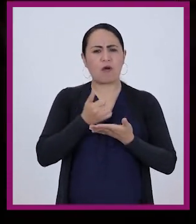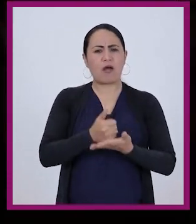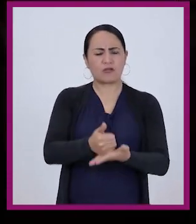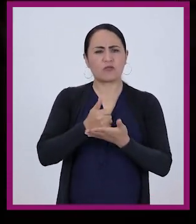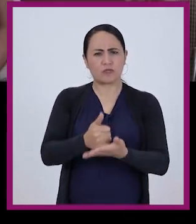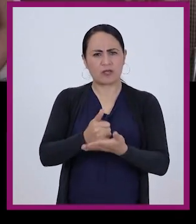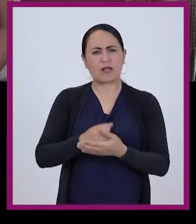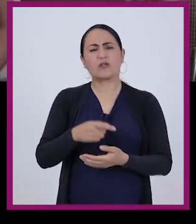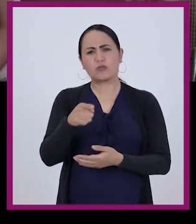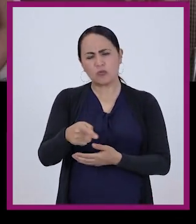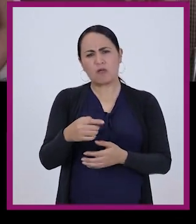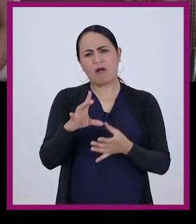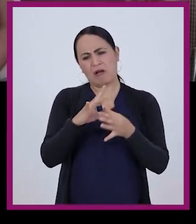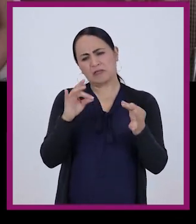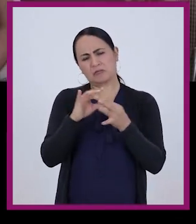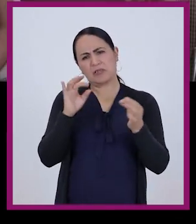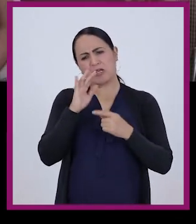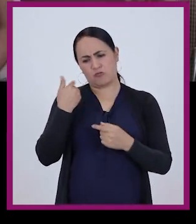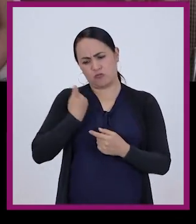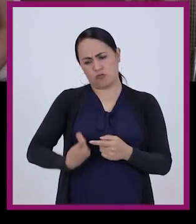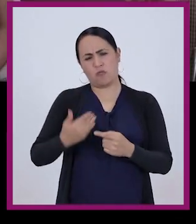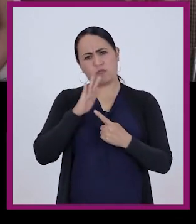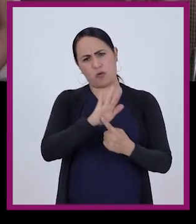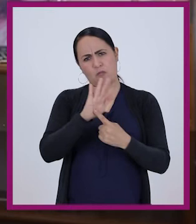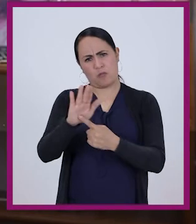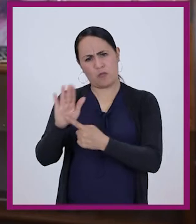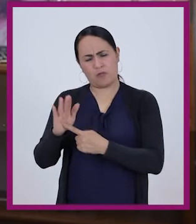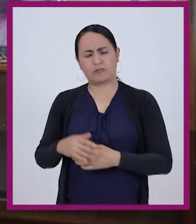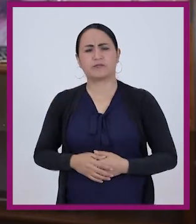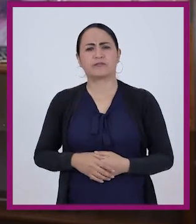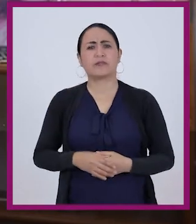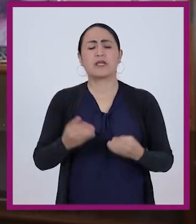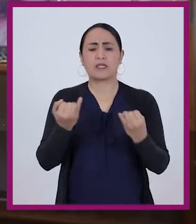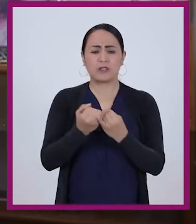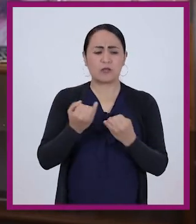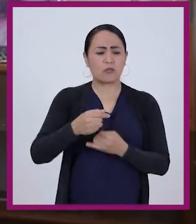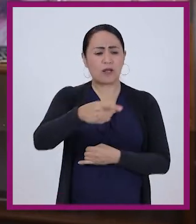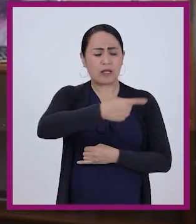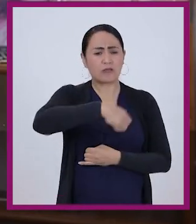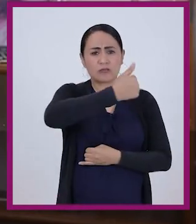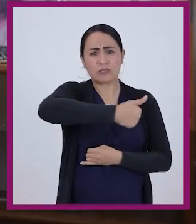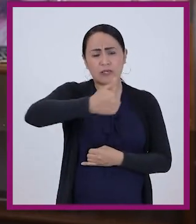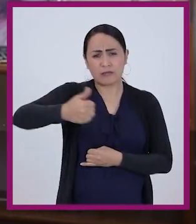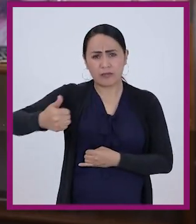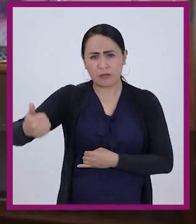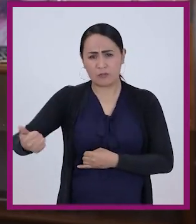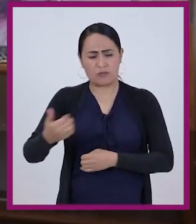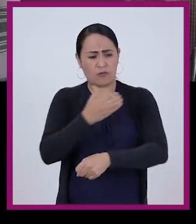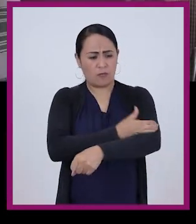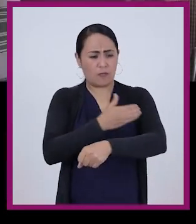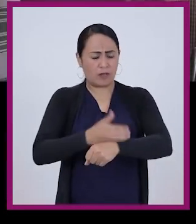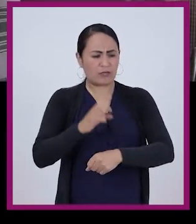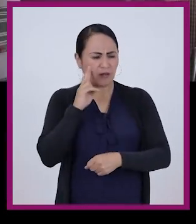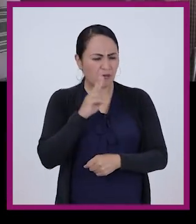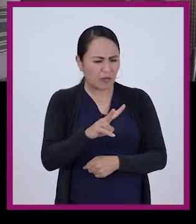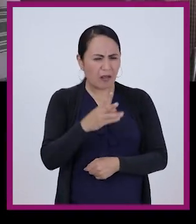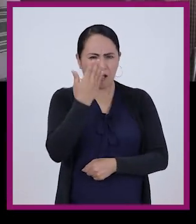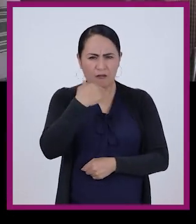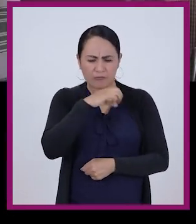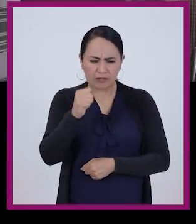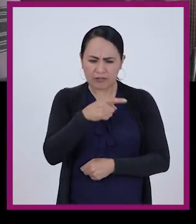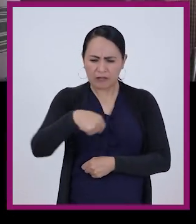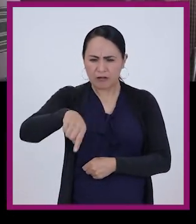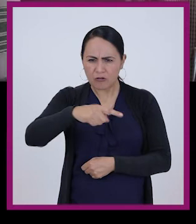ofrecer al equipo. Expónlas a tu equipo con humildad. Reconoce en los demás sus fortalezas y aptitudes para saber cómo